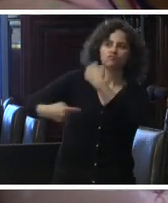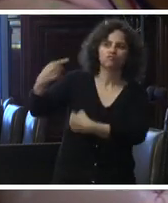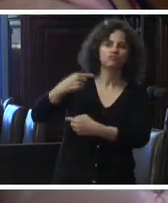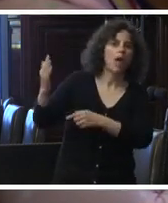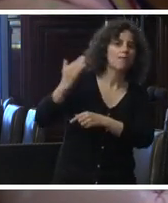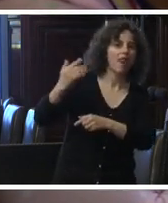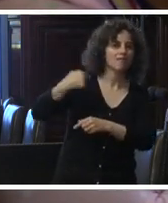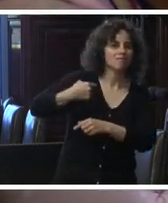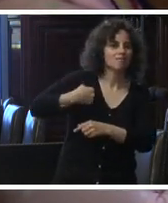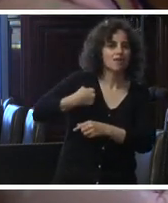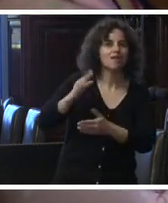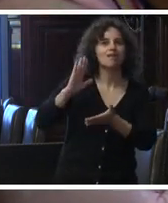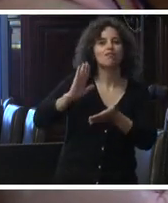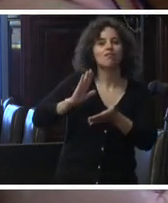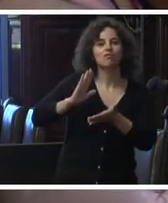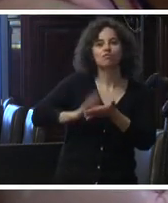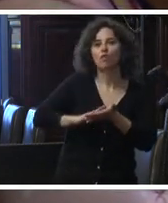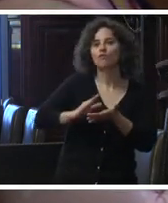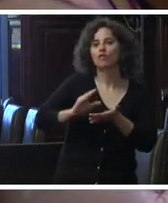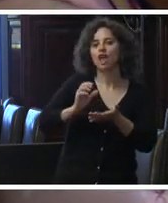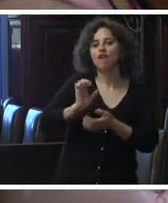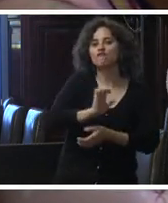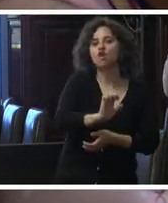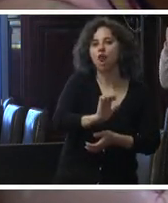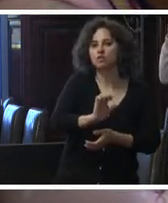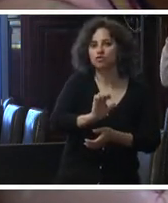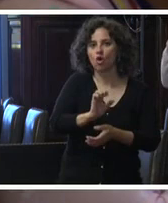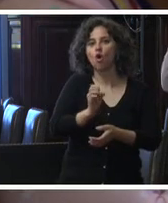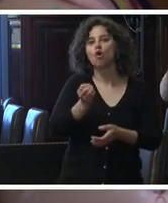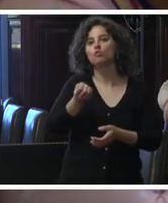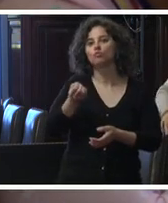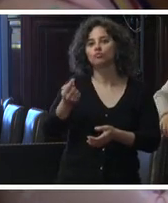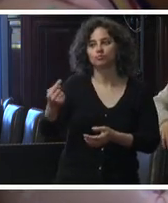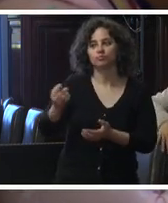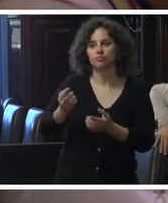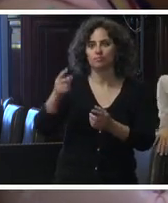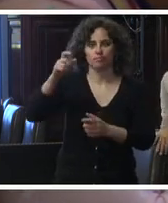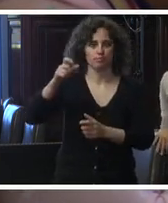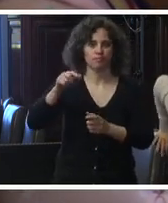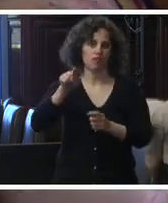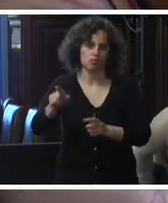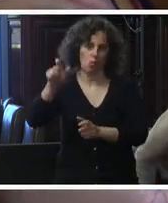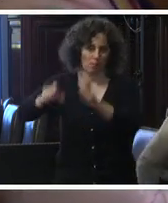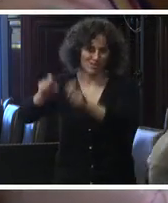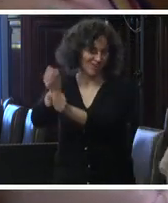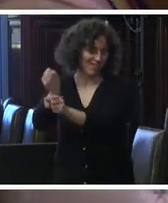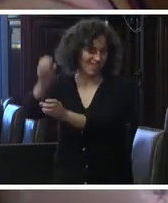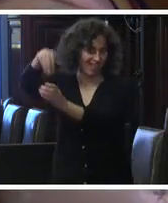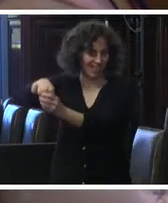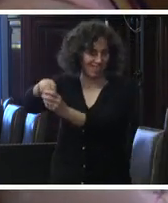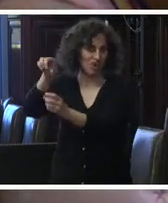amenazada de violación por parte de su personal que